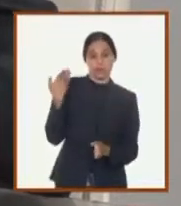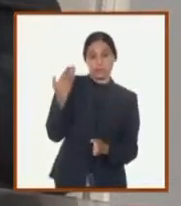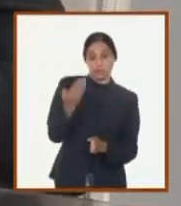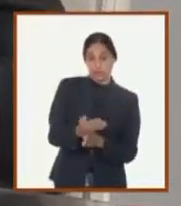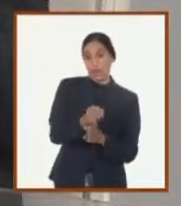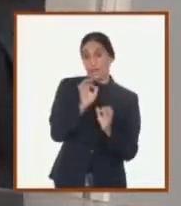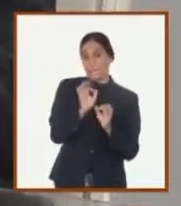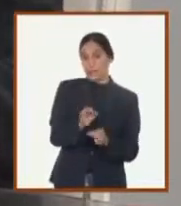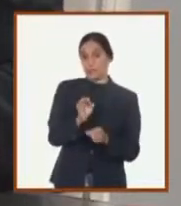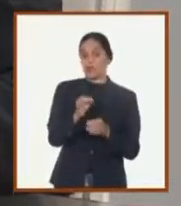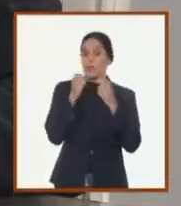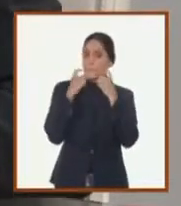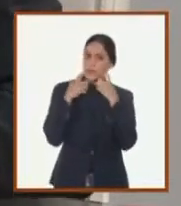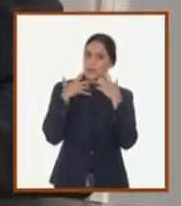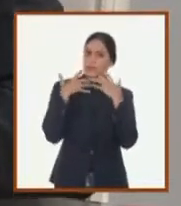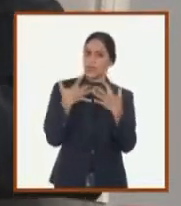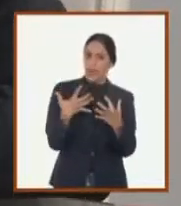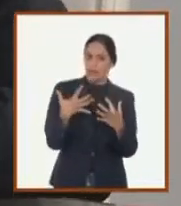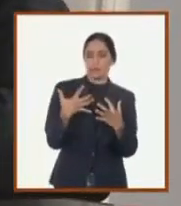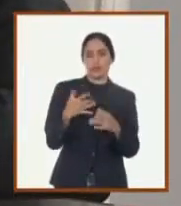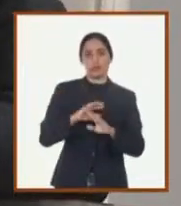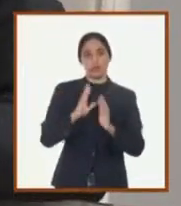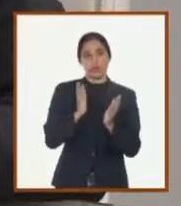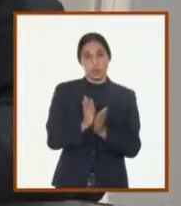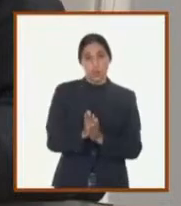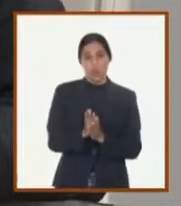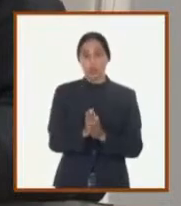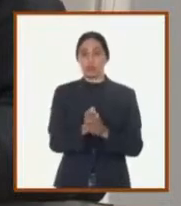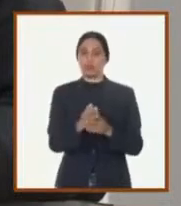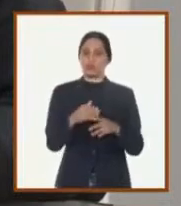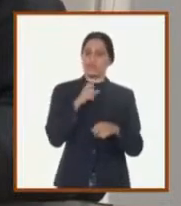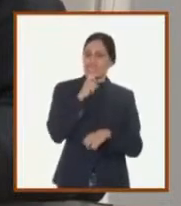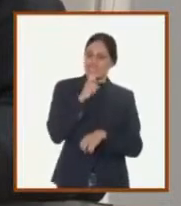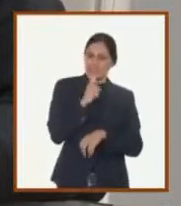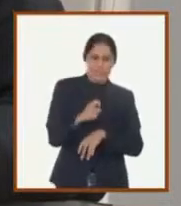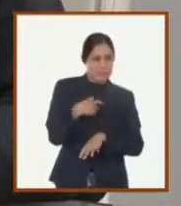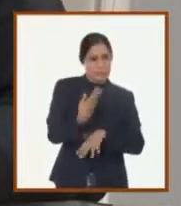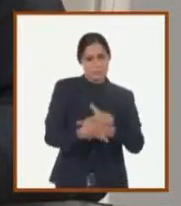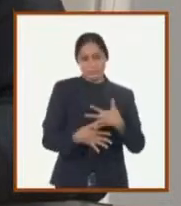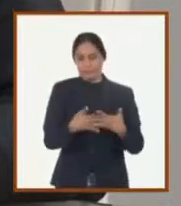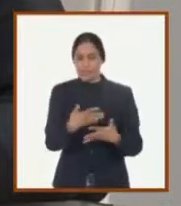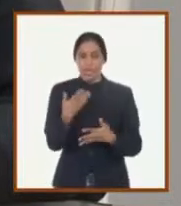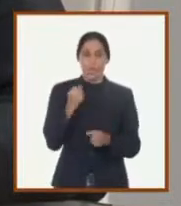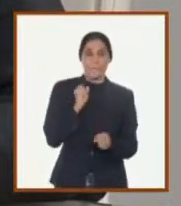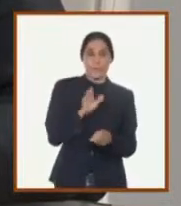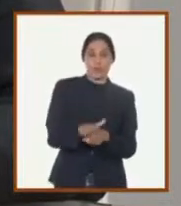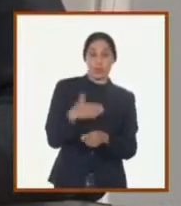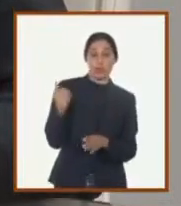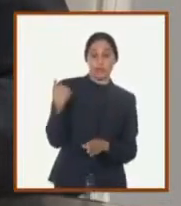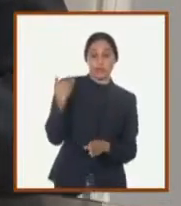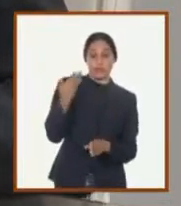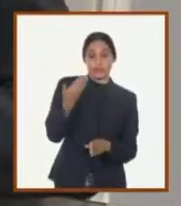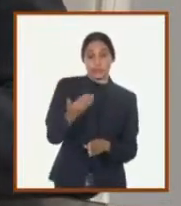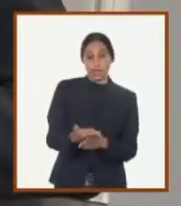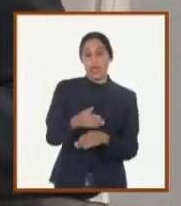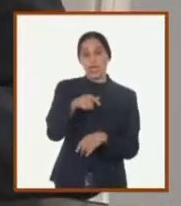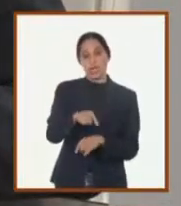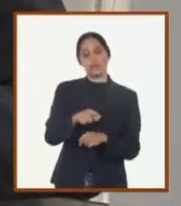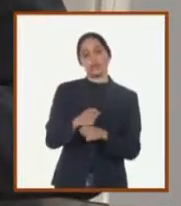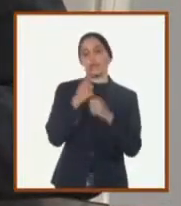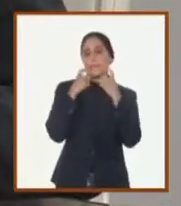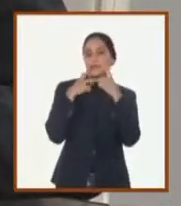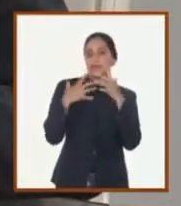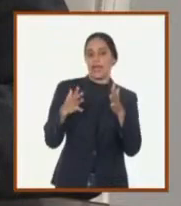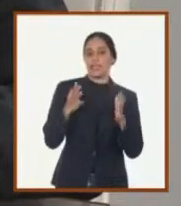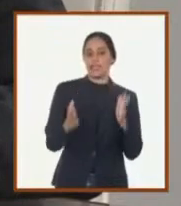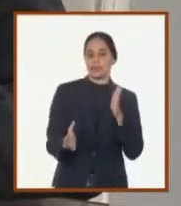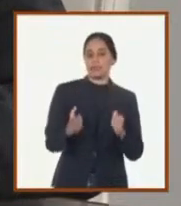Fueron momentos muy duros y y muy y muy difíciles y eso realmente marcó una época